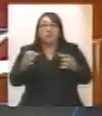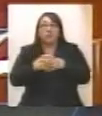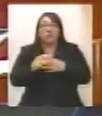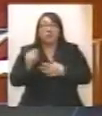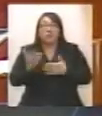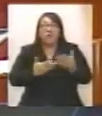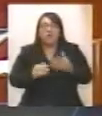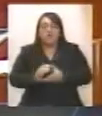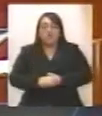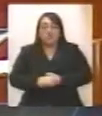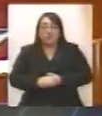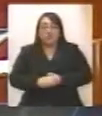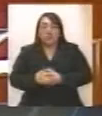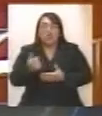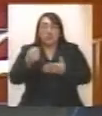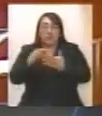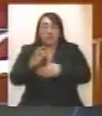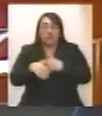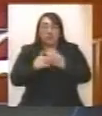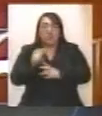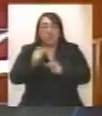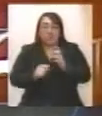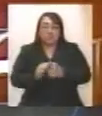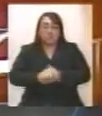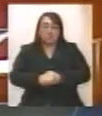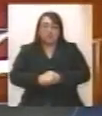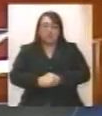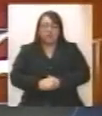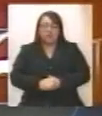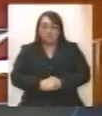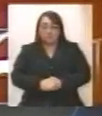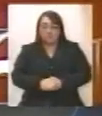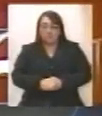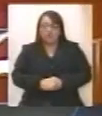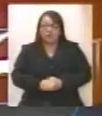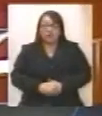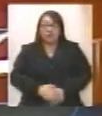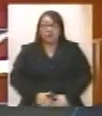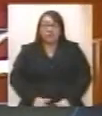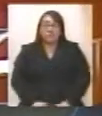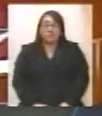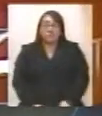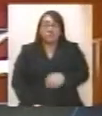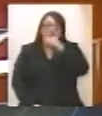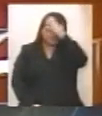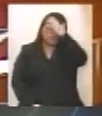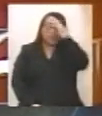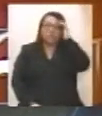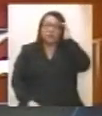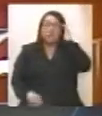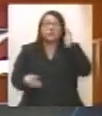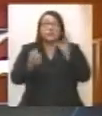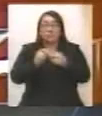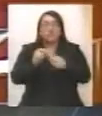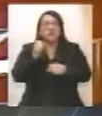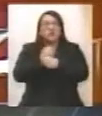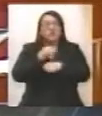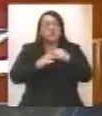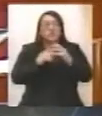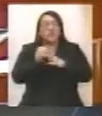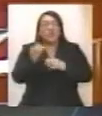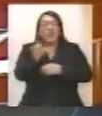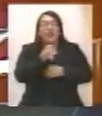de servicios de calidad a los ciudadanos. Se han adjudicado miles de kilómetros de carreteras para